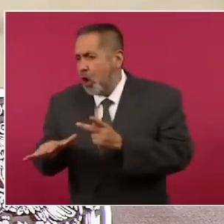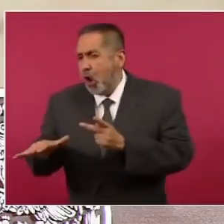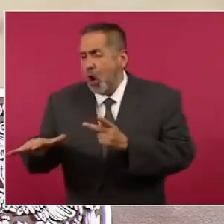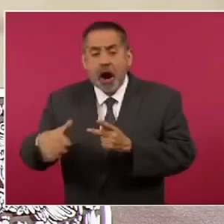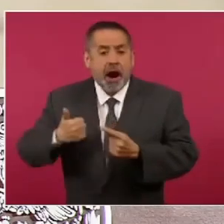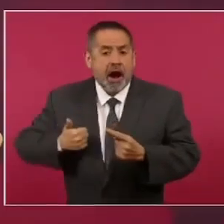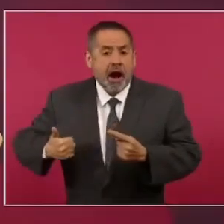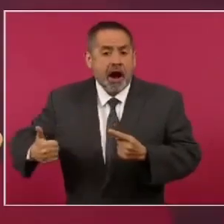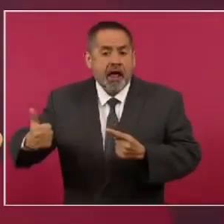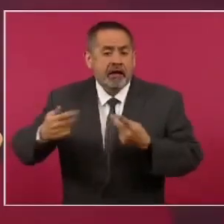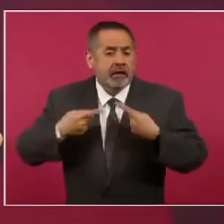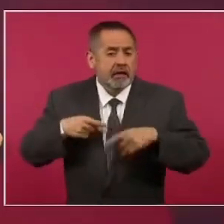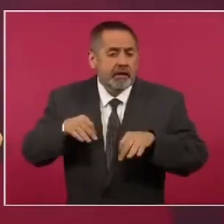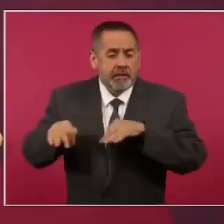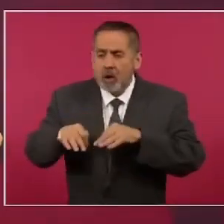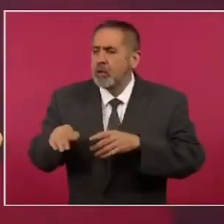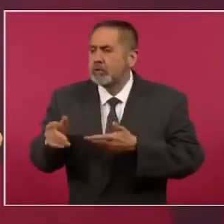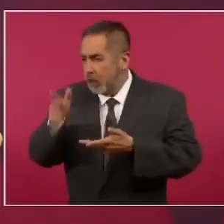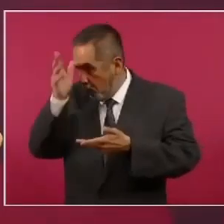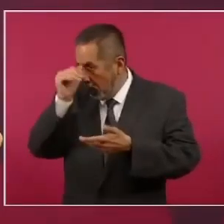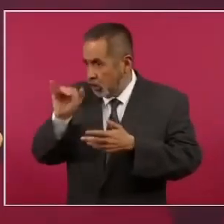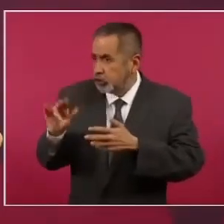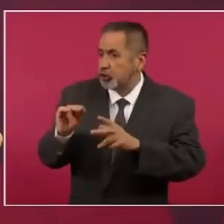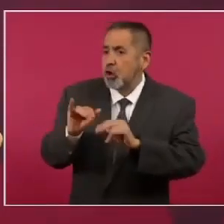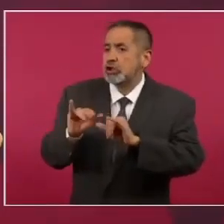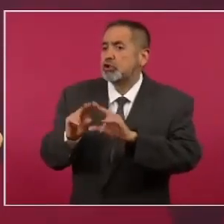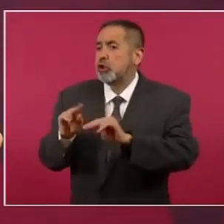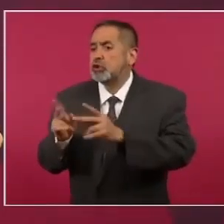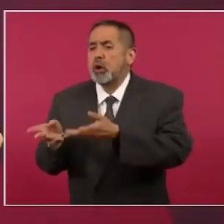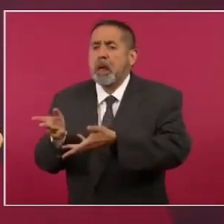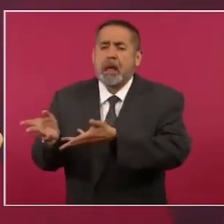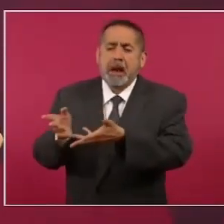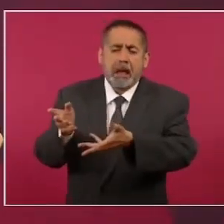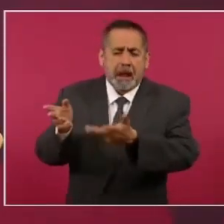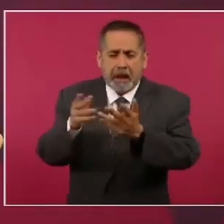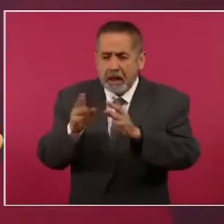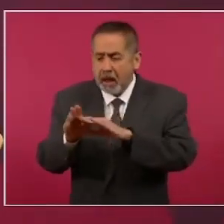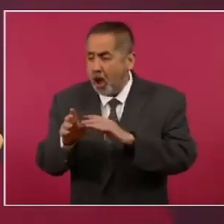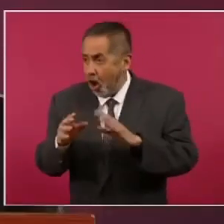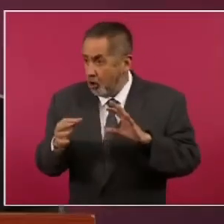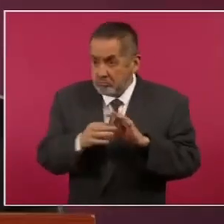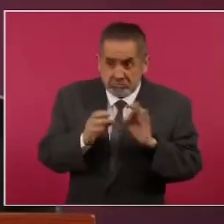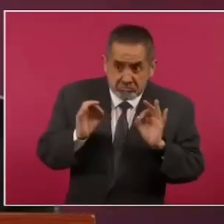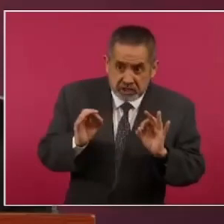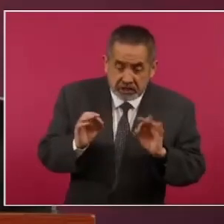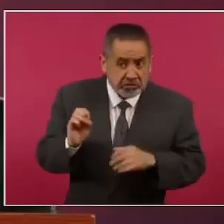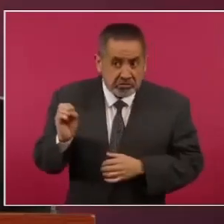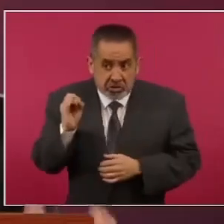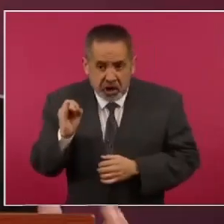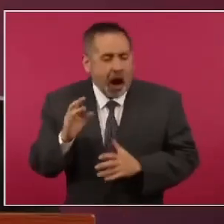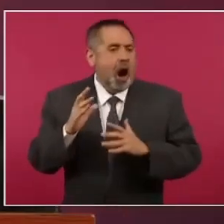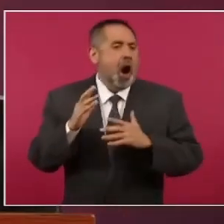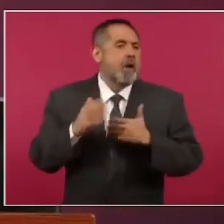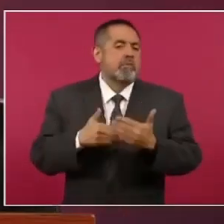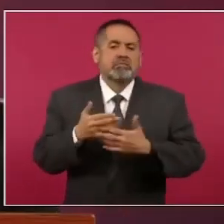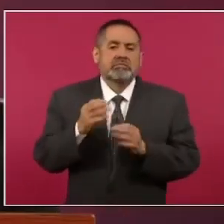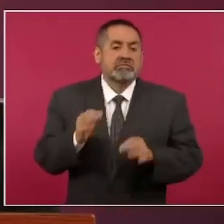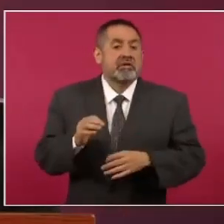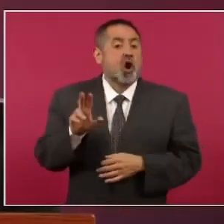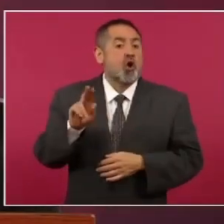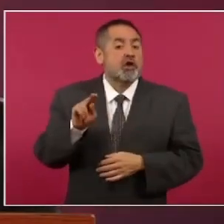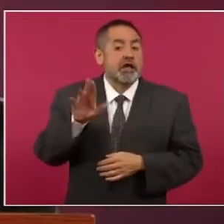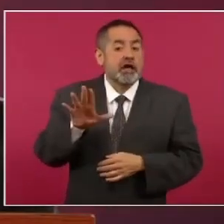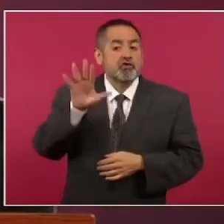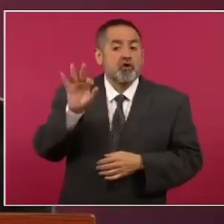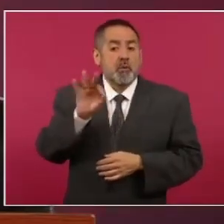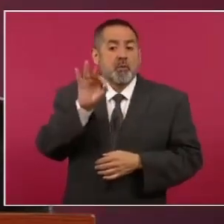y todos los trabajadores si estaban de acuerdo con esta negociación. Y es así que el 85%